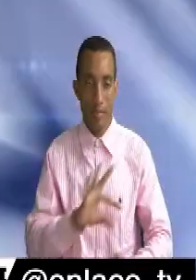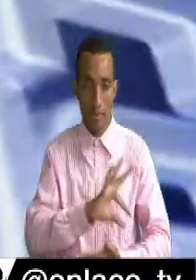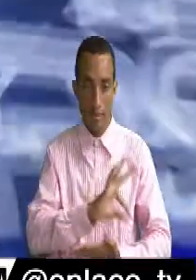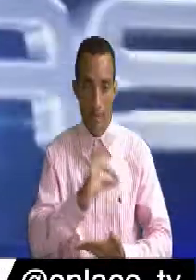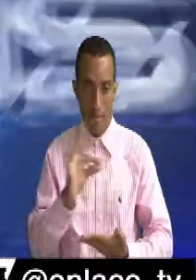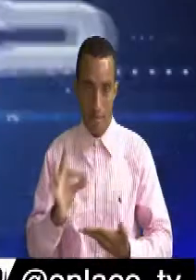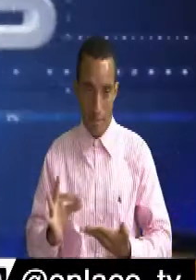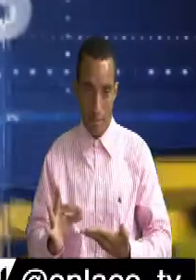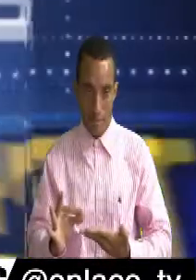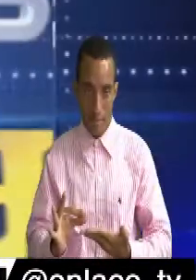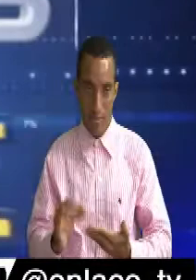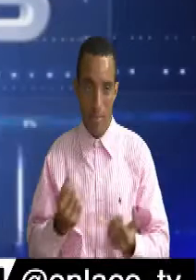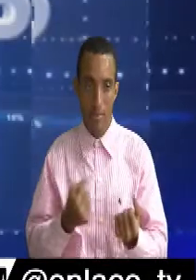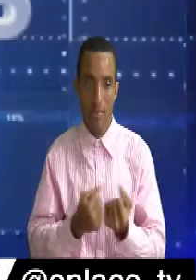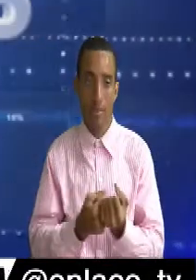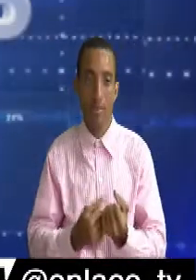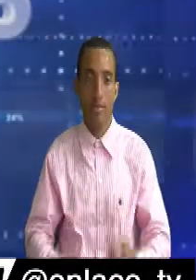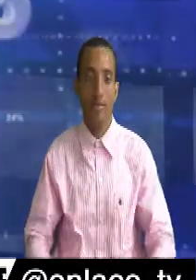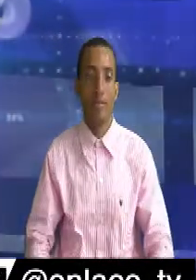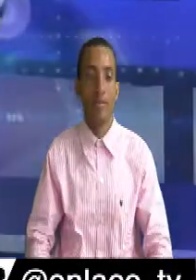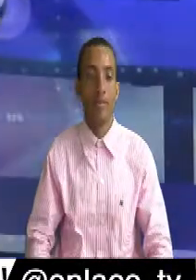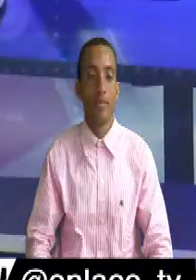Terminals.